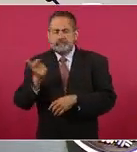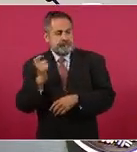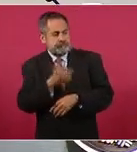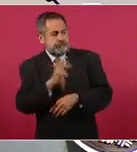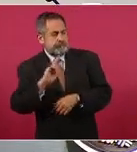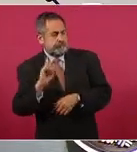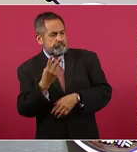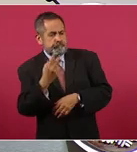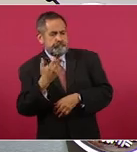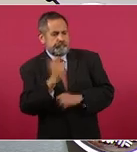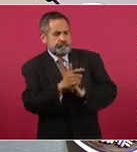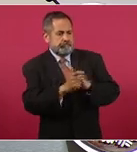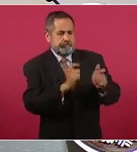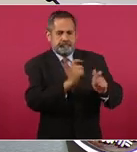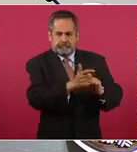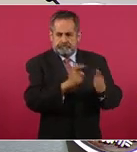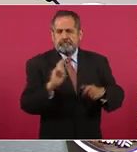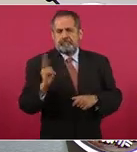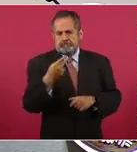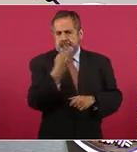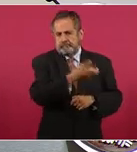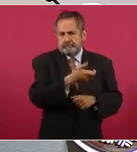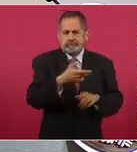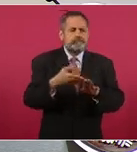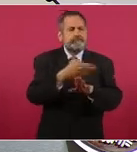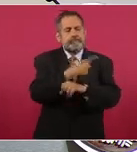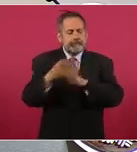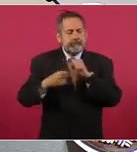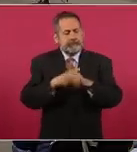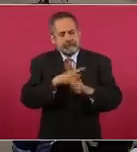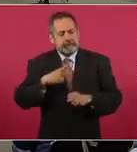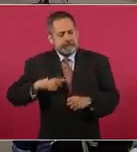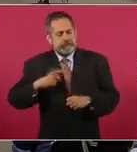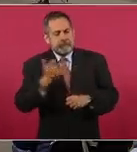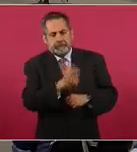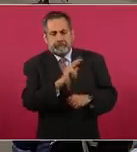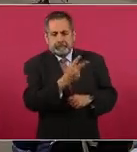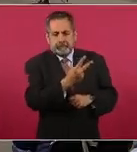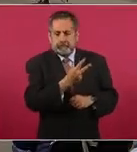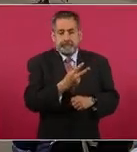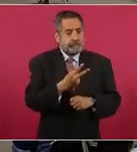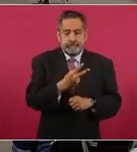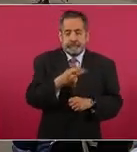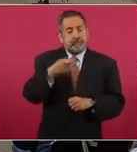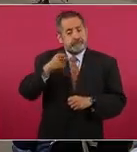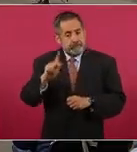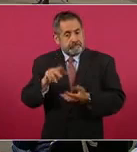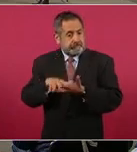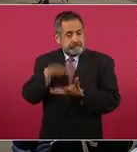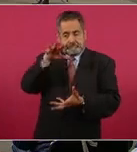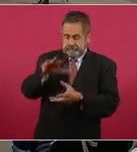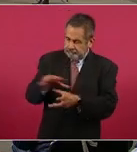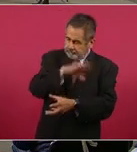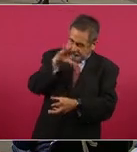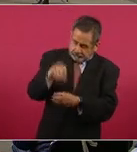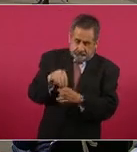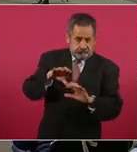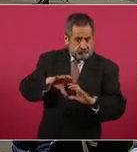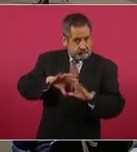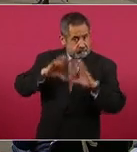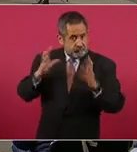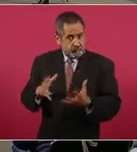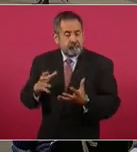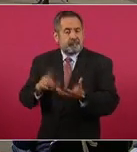también por compensaciones o regularizaciones de ejercicios anteriores. Aunque el IVA bruto va